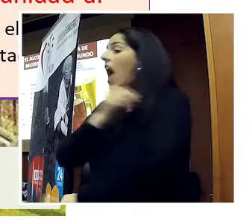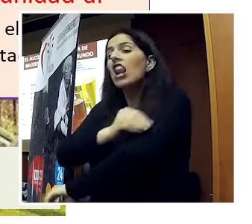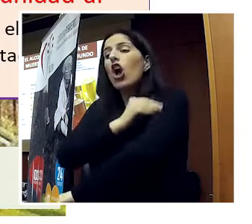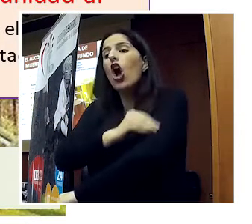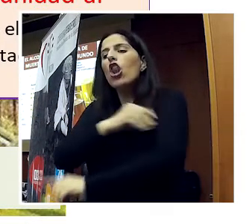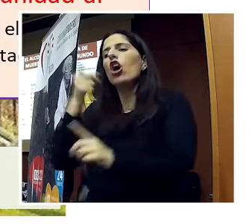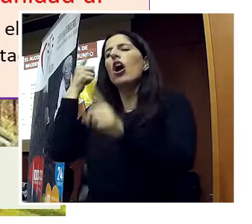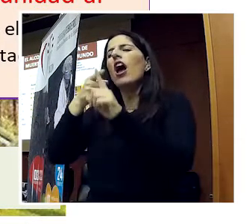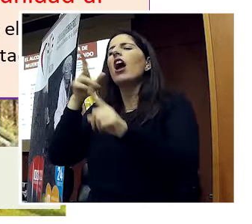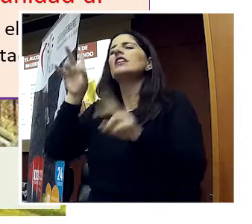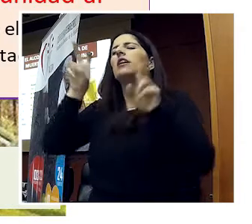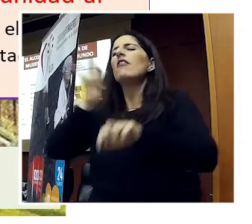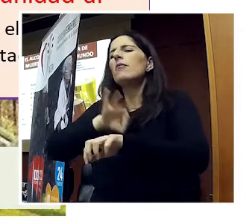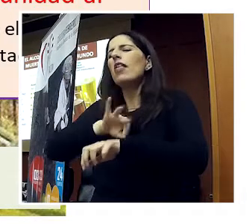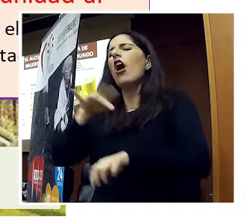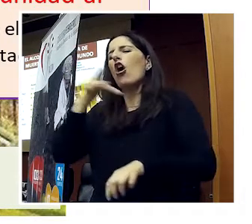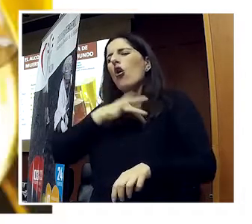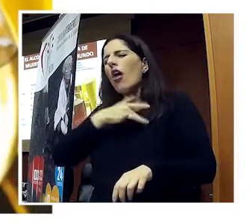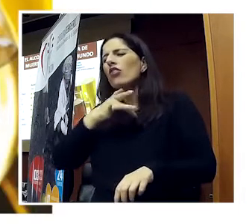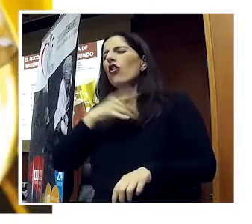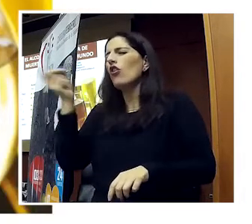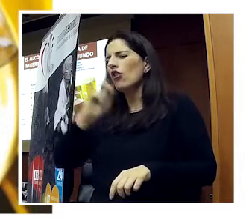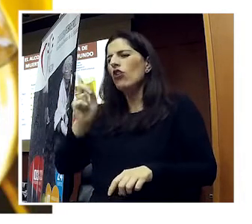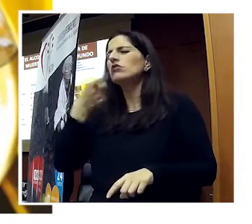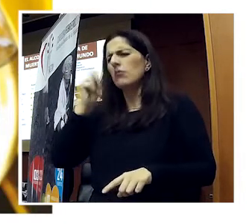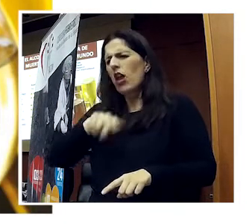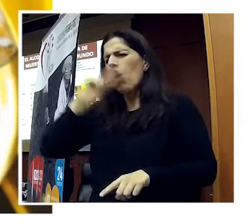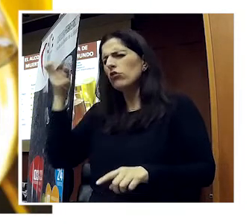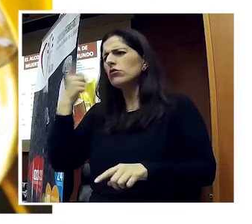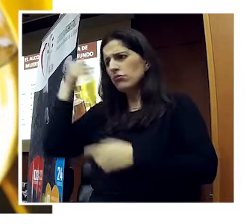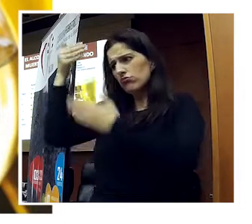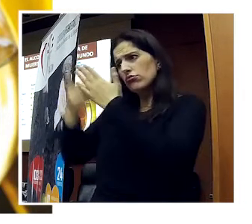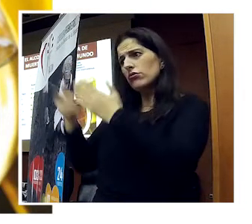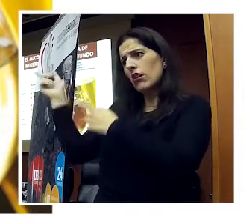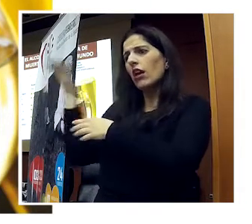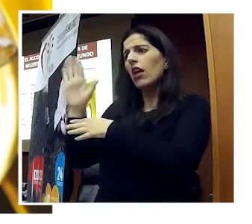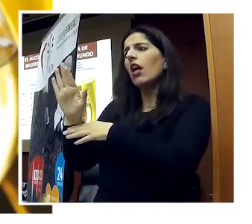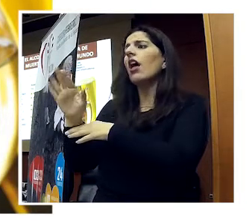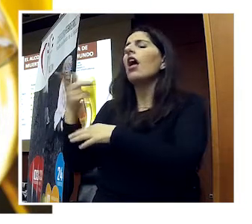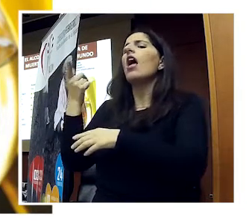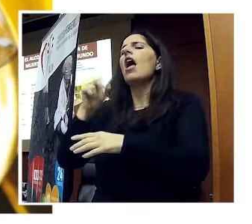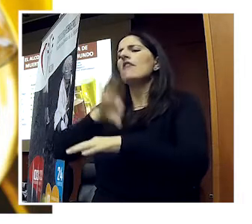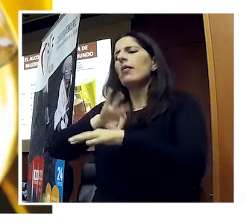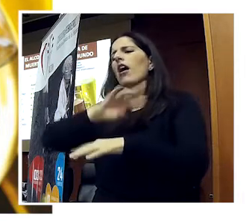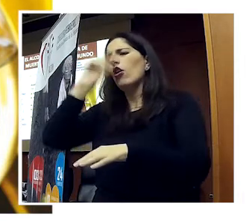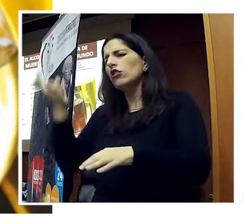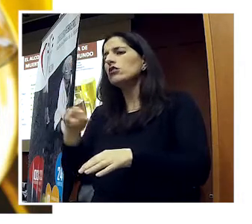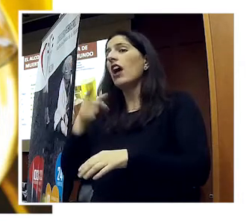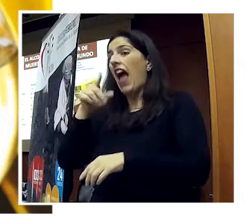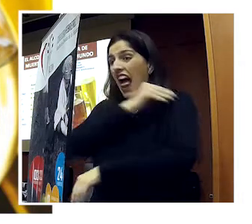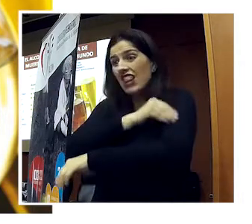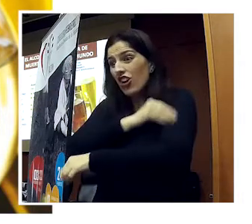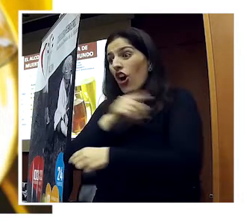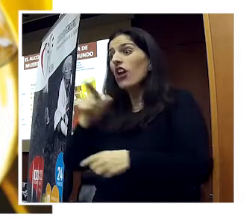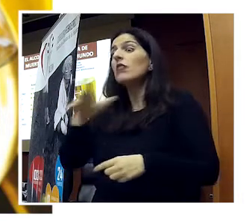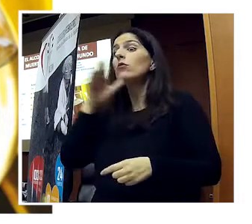con enfermedad cardiovascular o con el aumento de presión arterial, sino que, como veis aquí, fijaros, esto de la Organización Mundial de la Salud, hoy por hoy es la tercera o cuarta